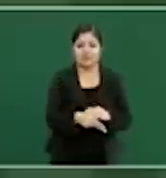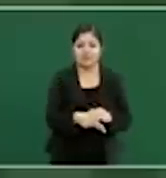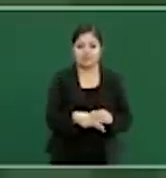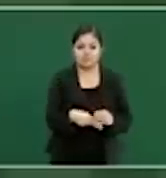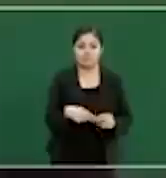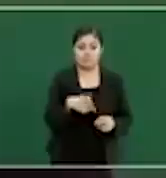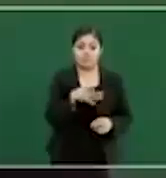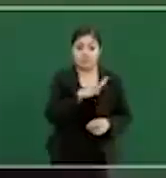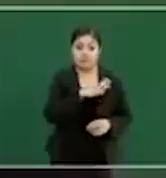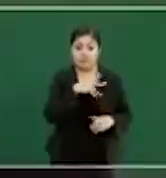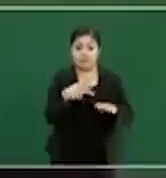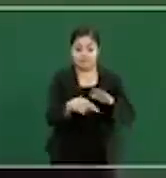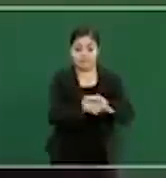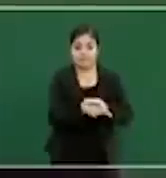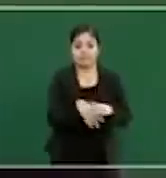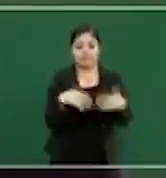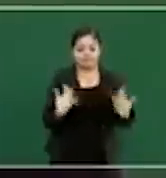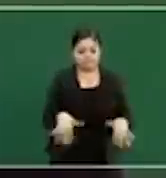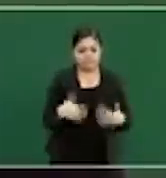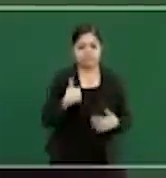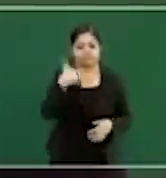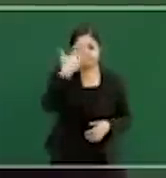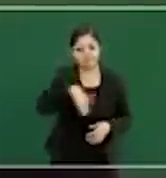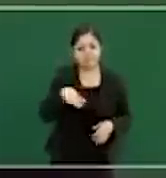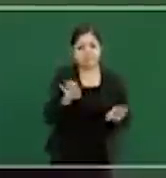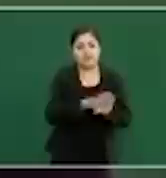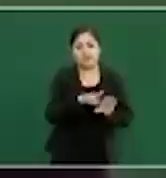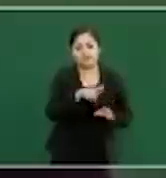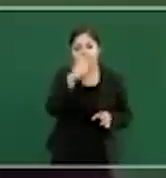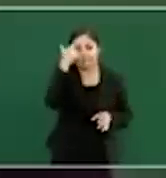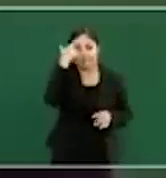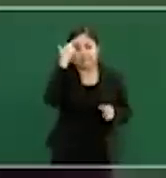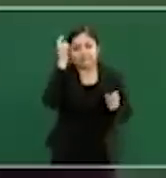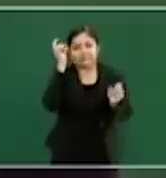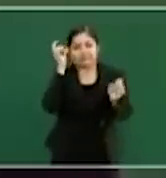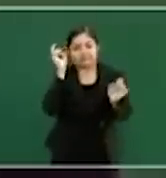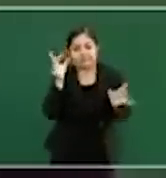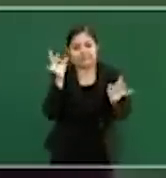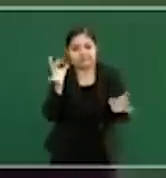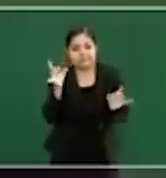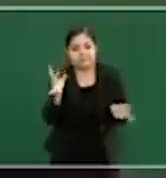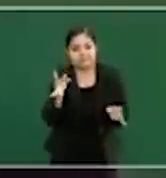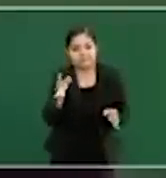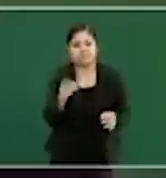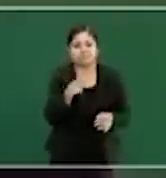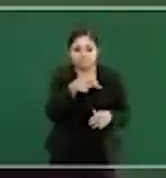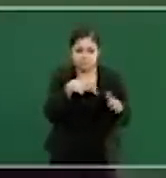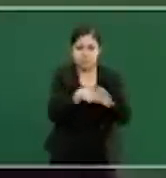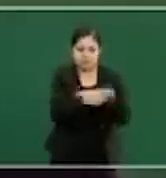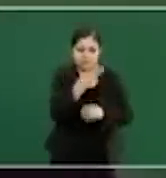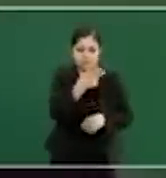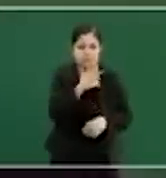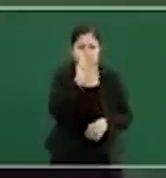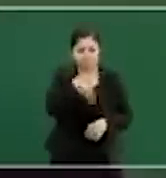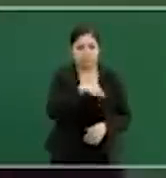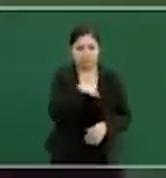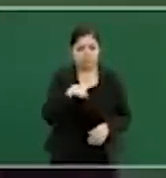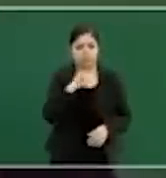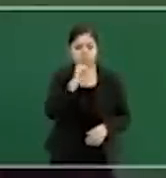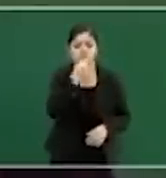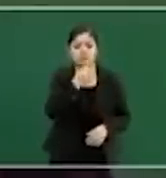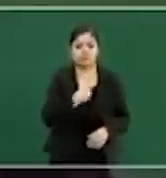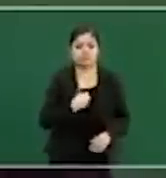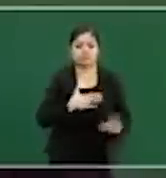algo que está pendiente, que ha sido un dolor de cabeza. Vamos a resolver lo de la línea 3, es el compromiso.